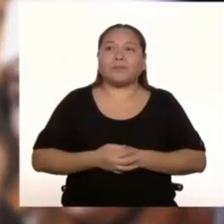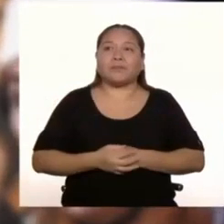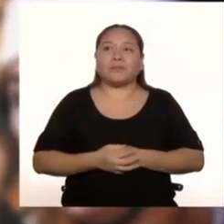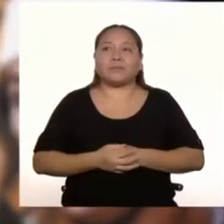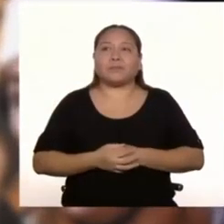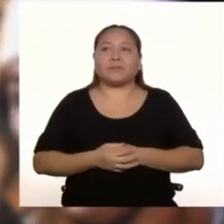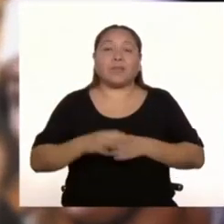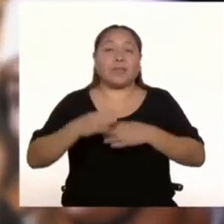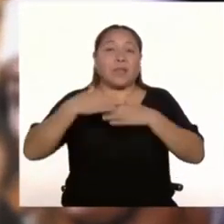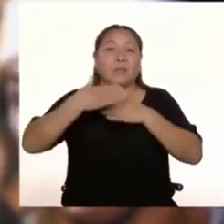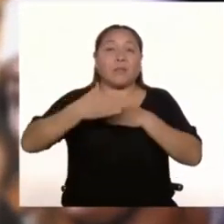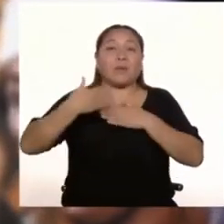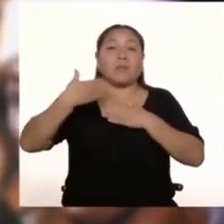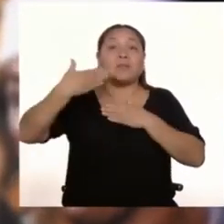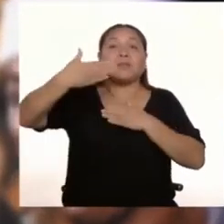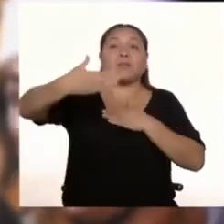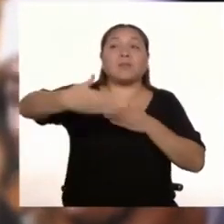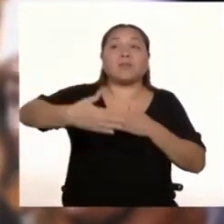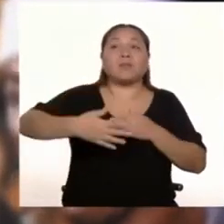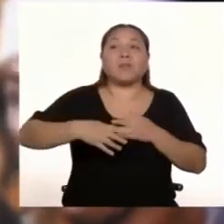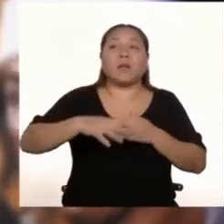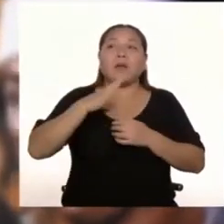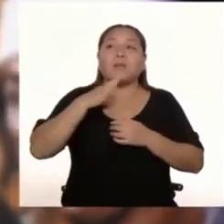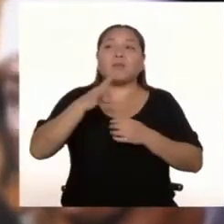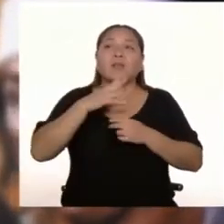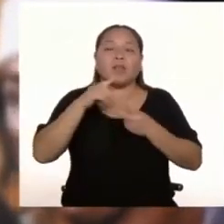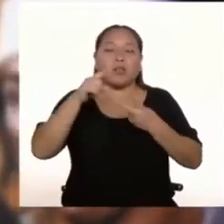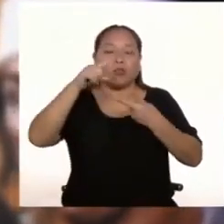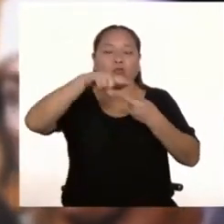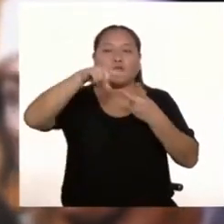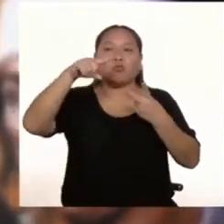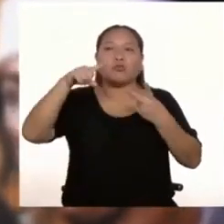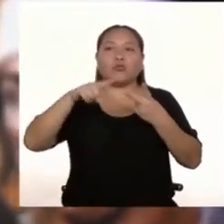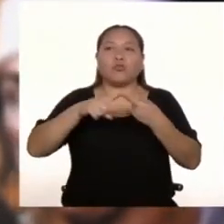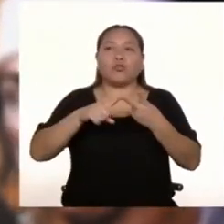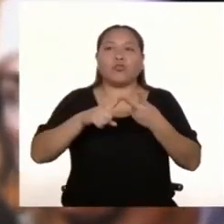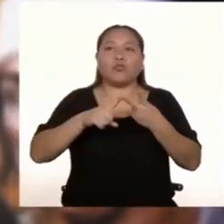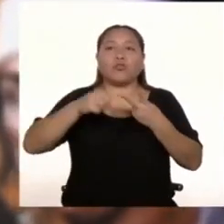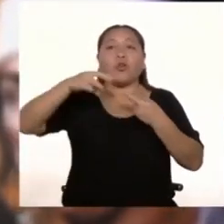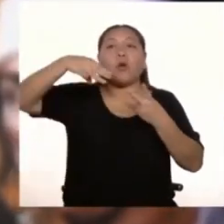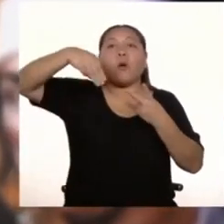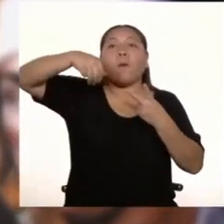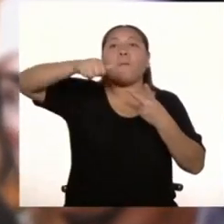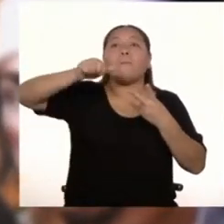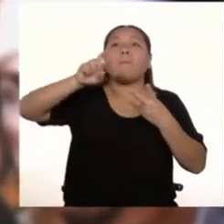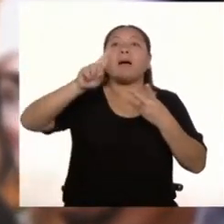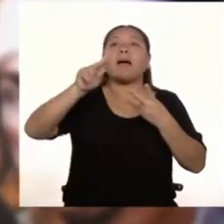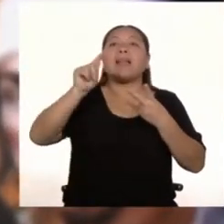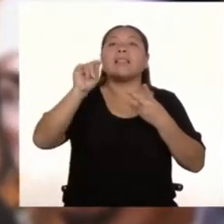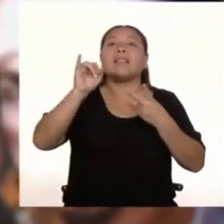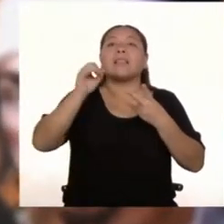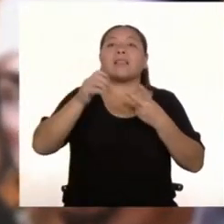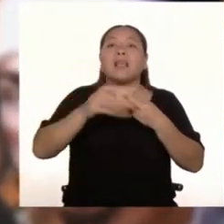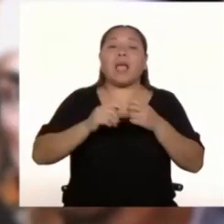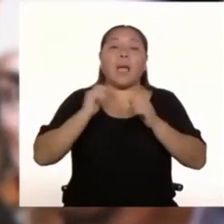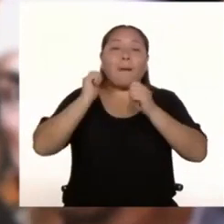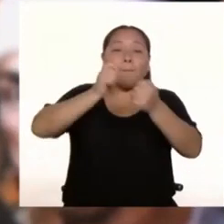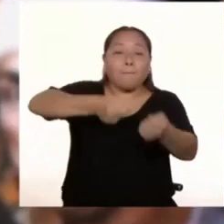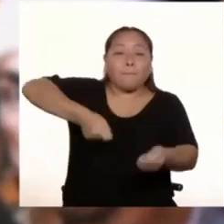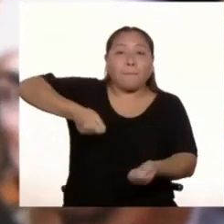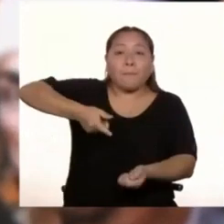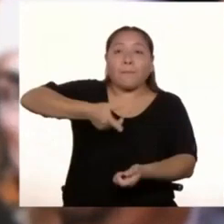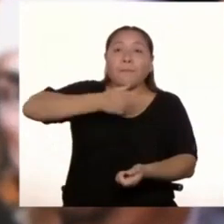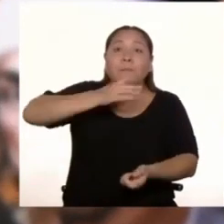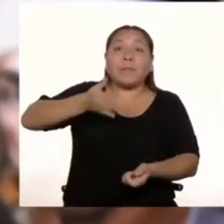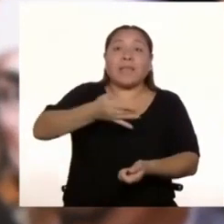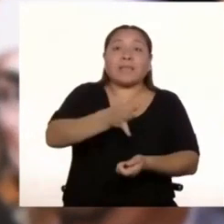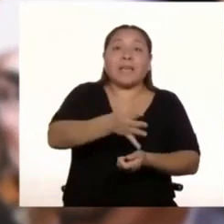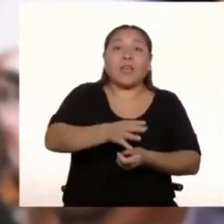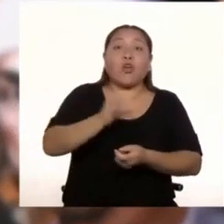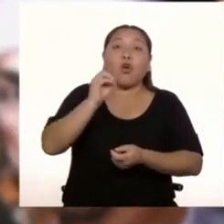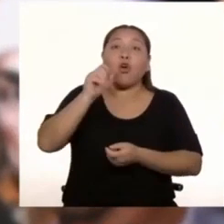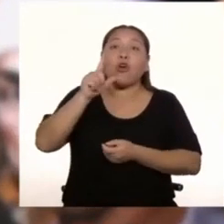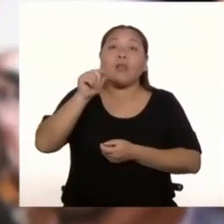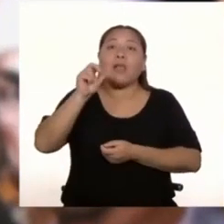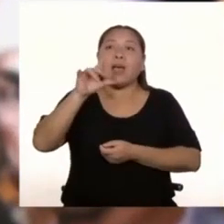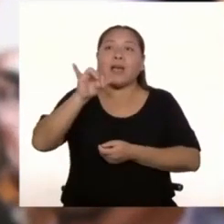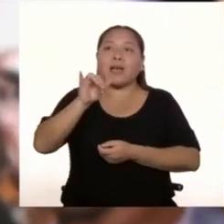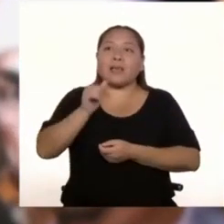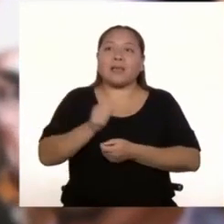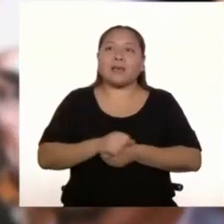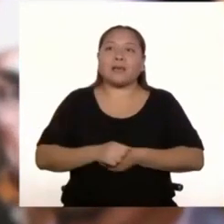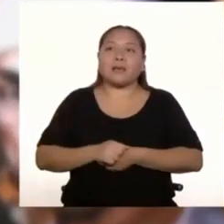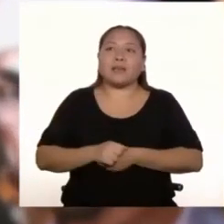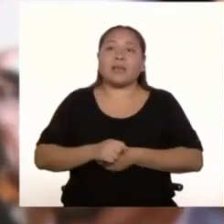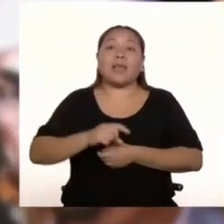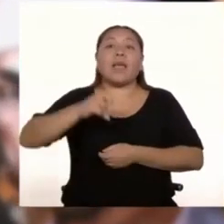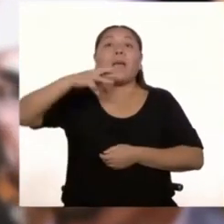Volvemos más adelante para hablar de dos de nuestros grandes mártires, el pescador chorrillano José Olaya y la